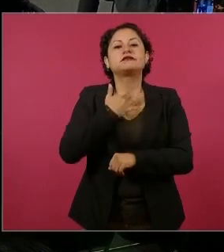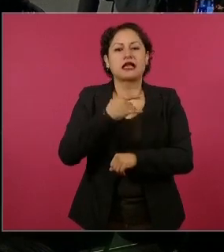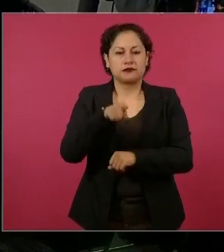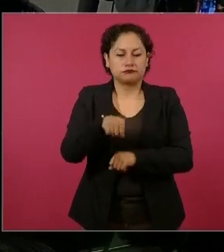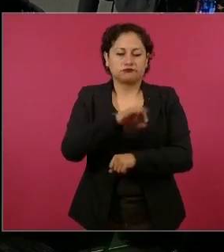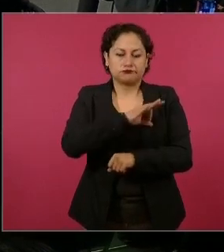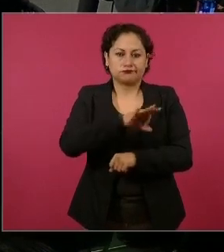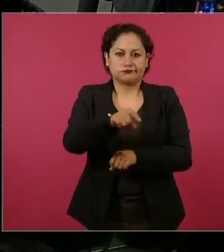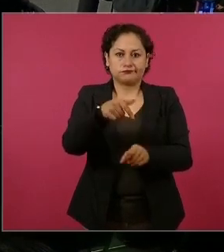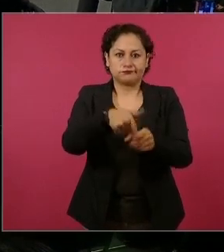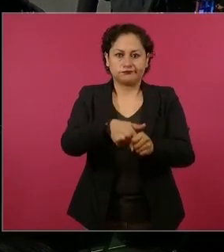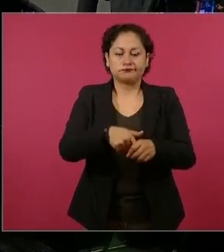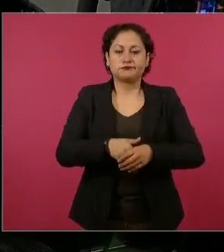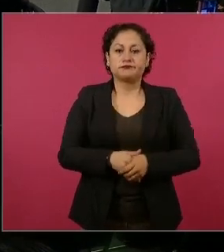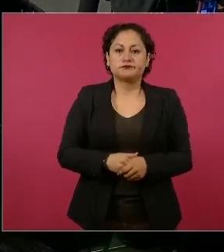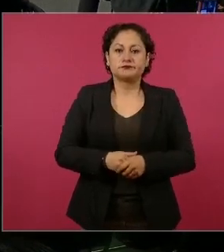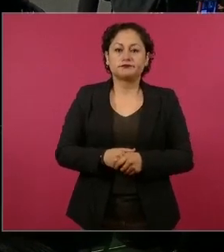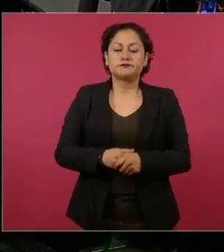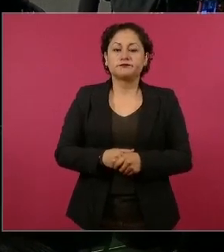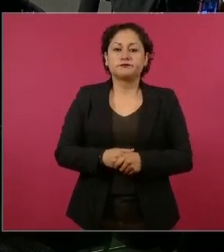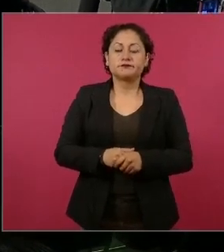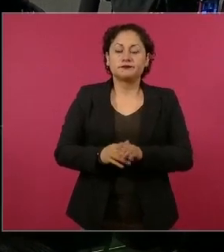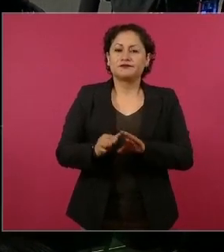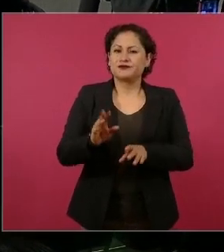este es ayer, pero me mandaron